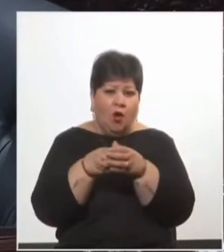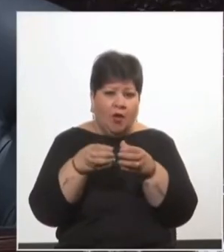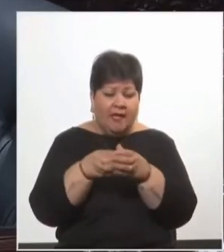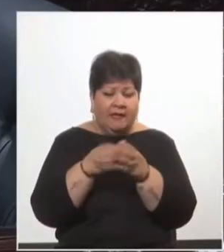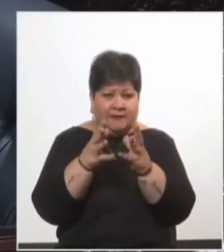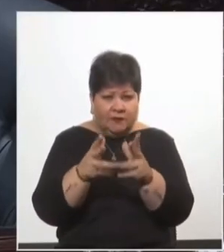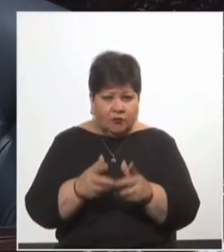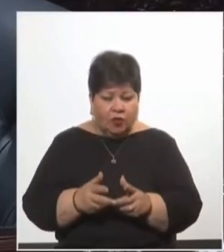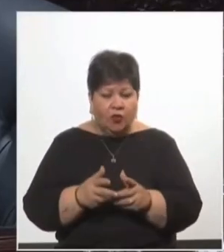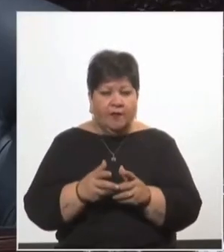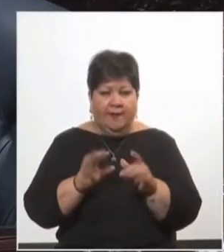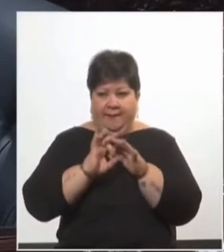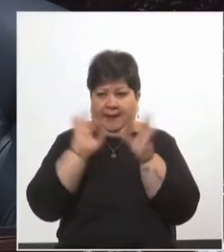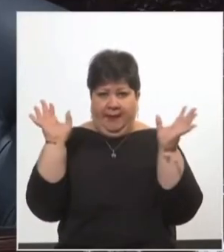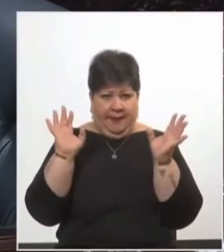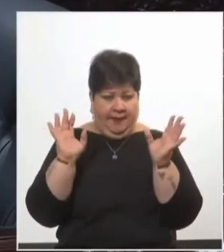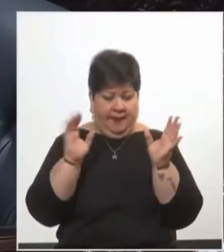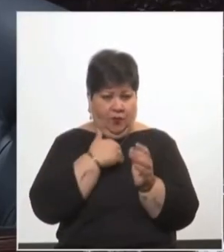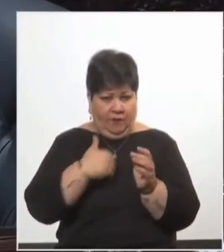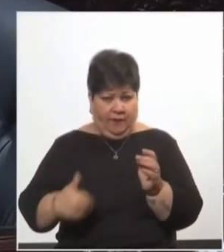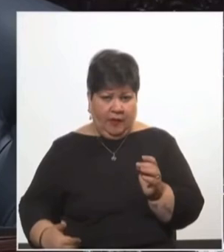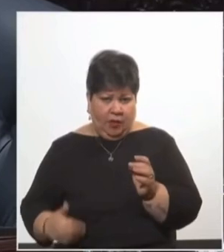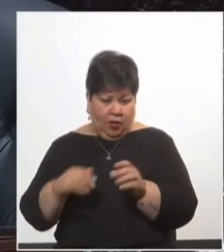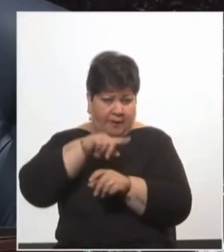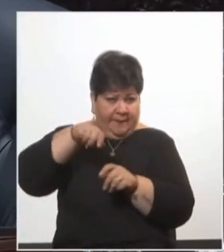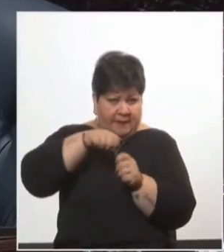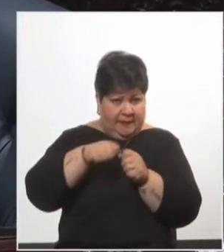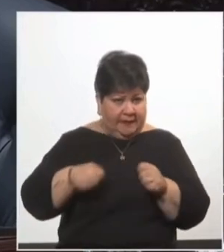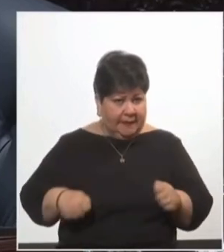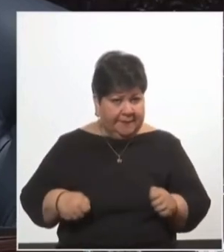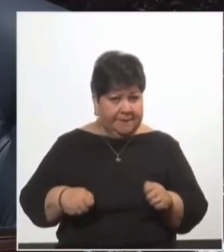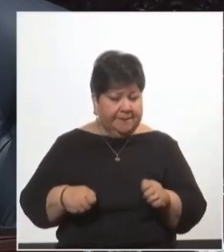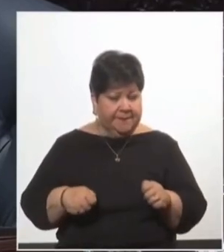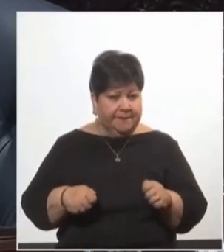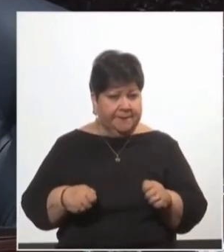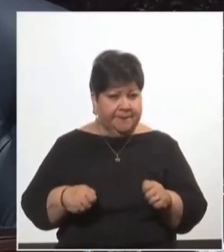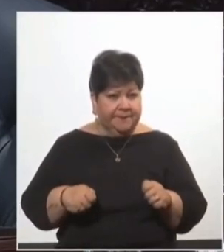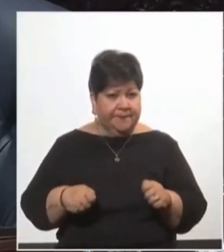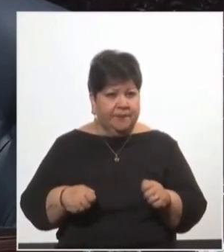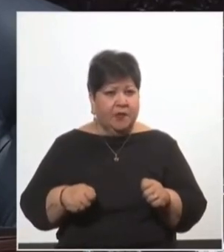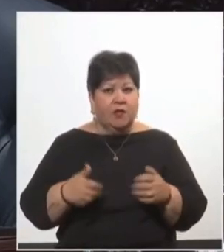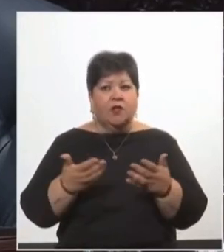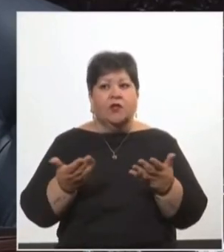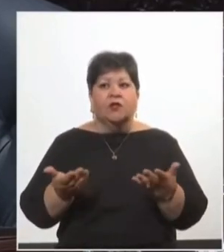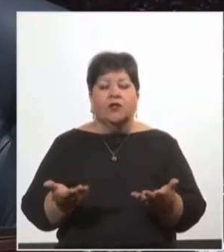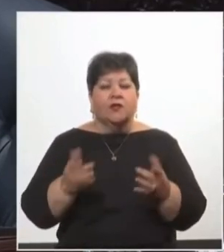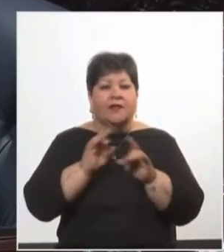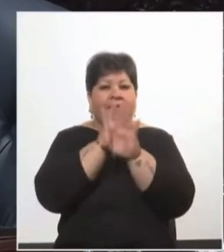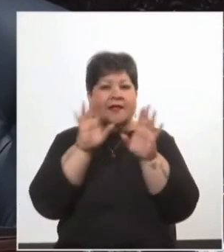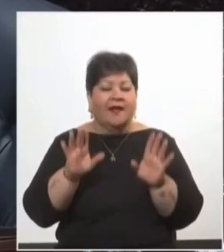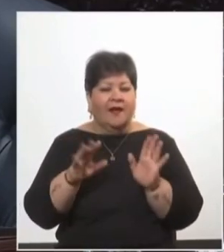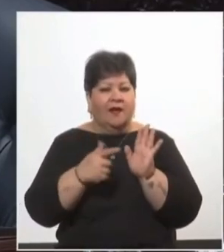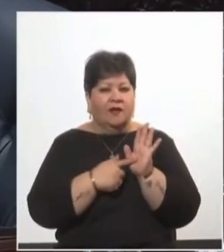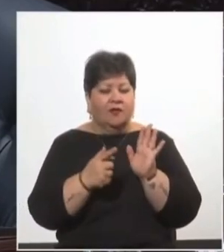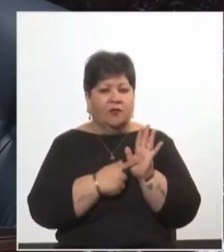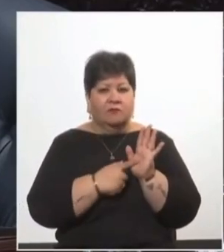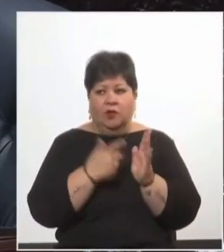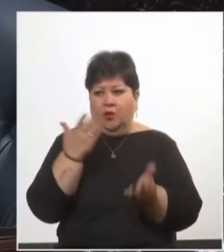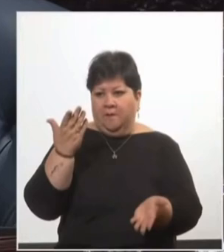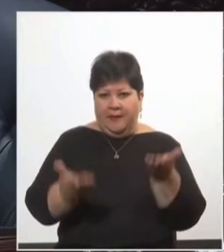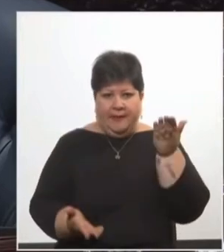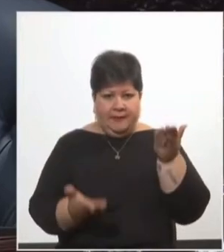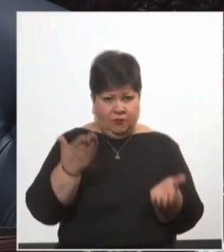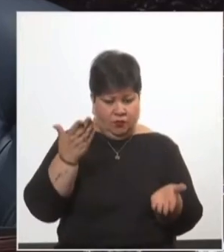organización independiente del gobierno y del PIT-CNT, en donde dejan claro que aún con las